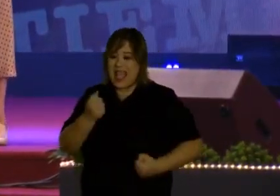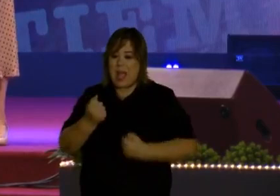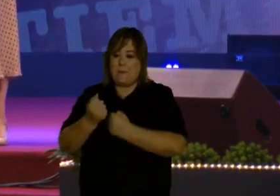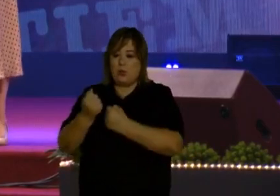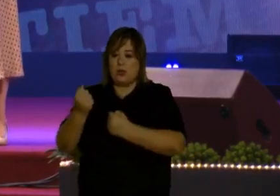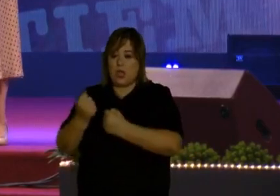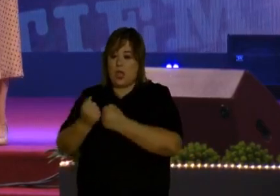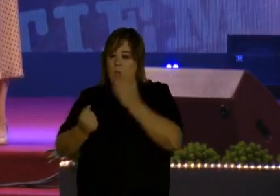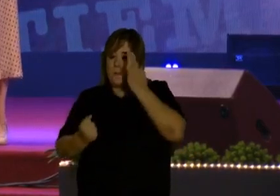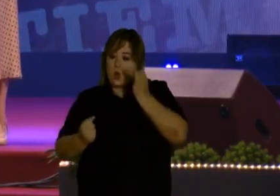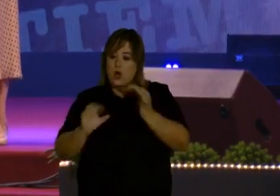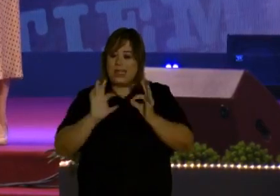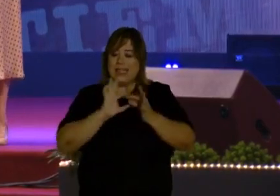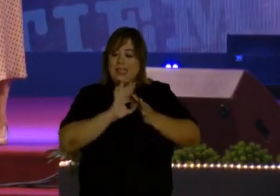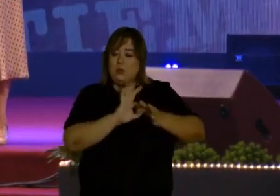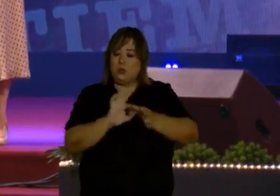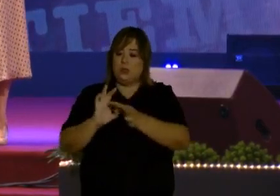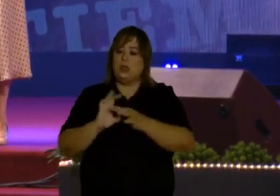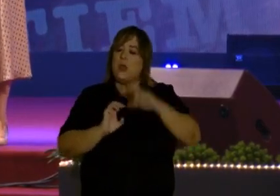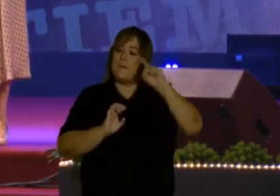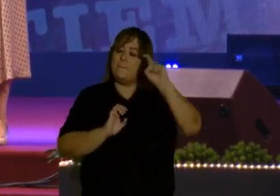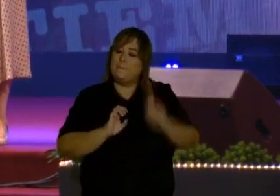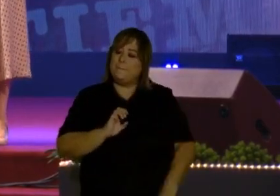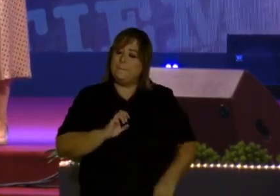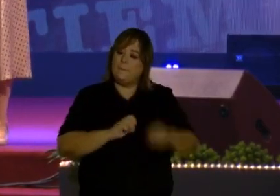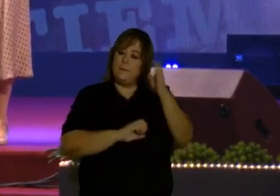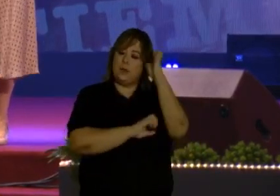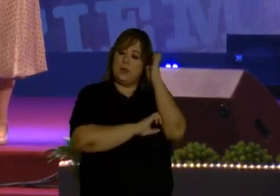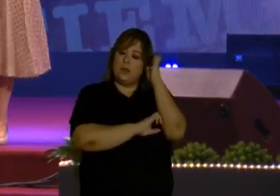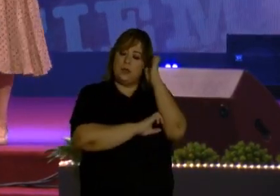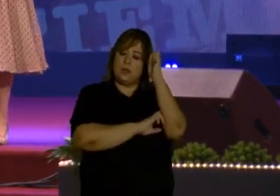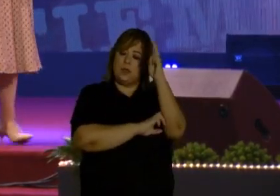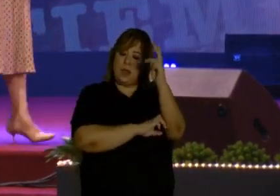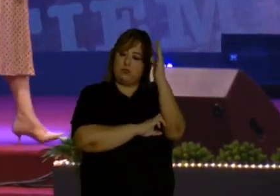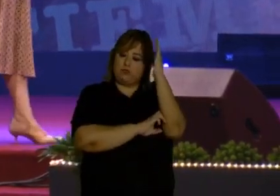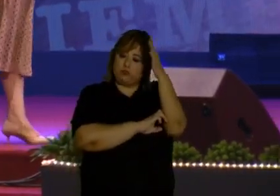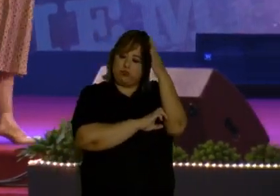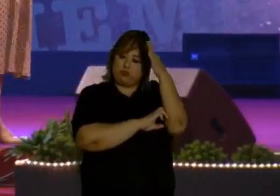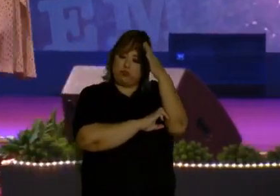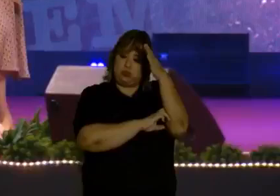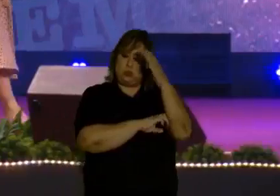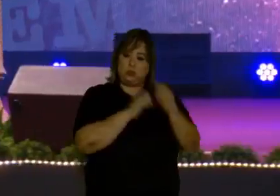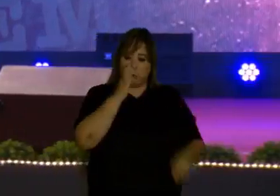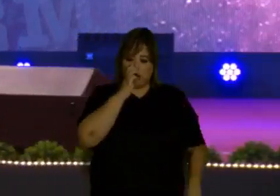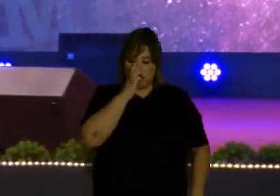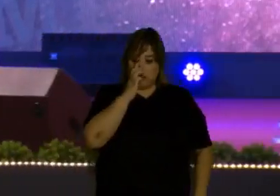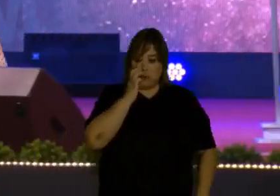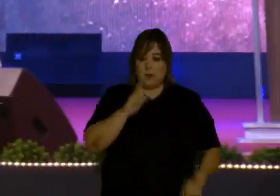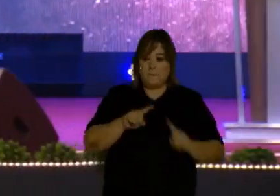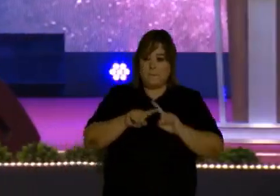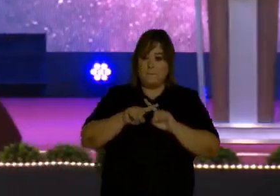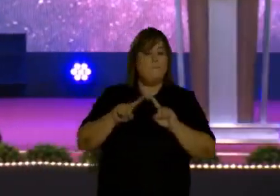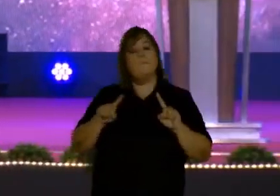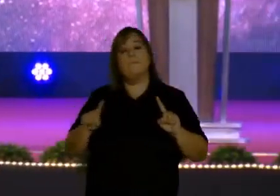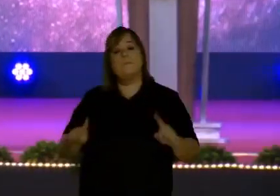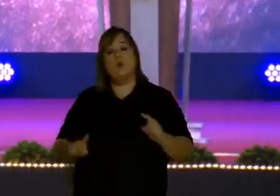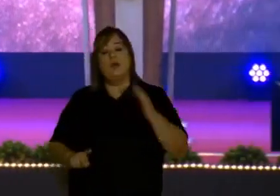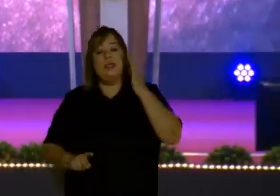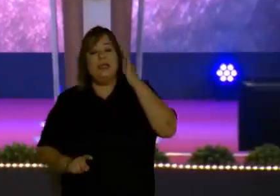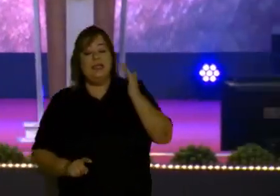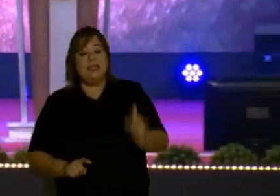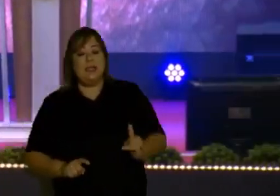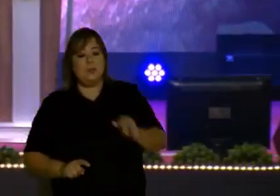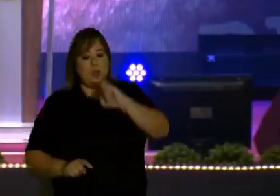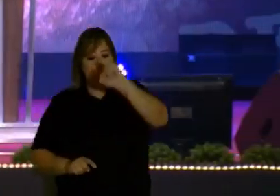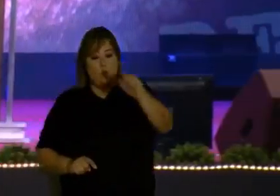ganar. ¿Sabe por qué Jesús dijo esas palabras? Porque allí habían una nube de testigos que habían sido edificadas por el ministerio de Juan el